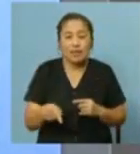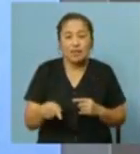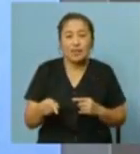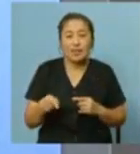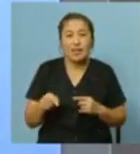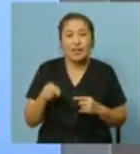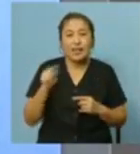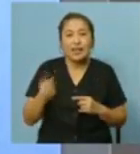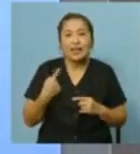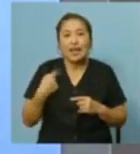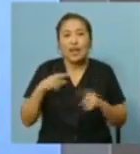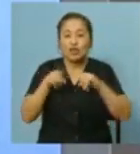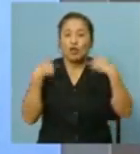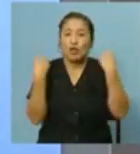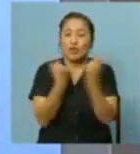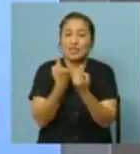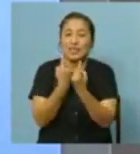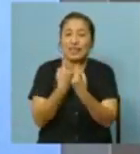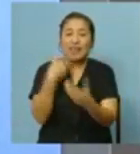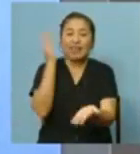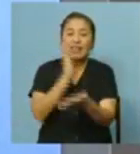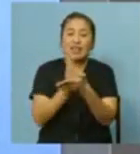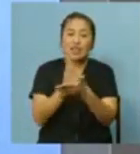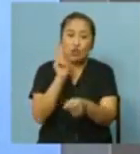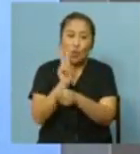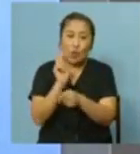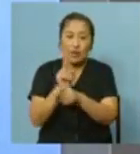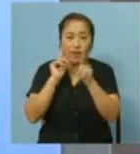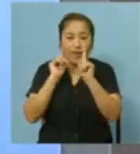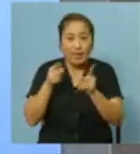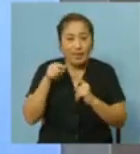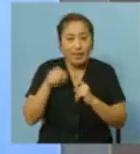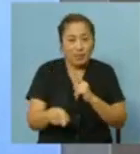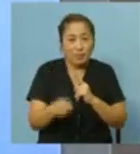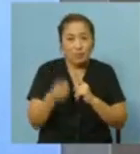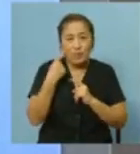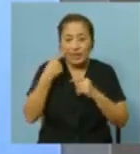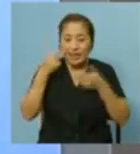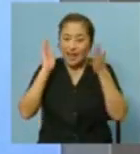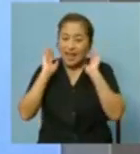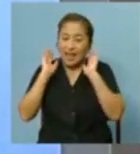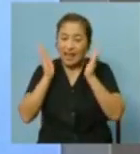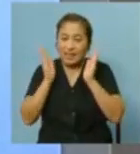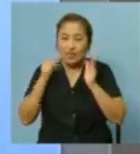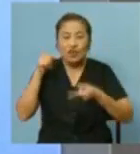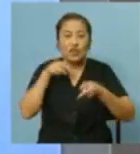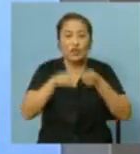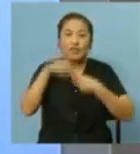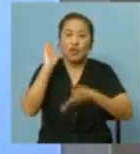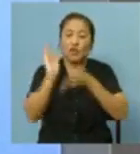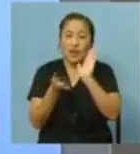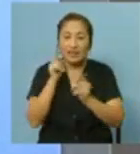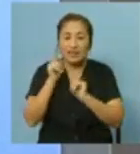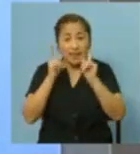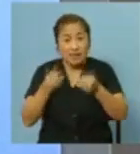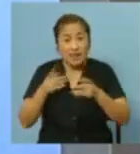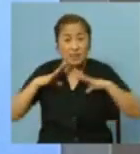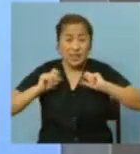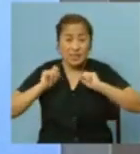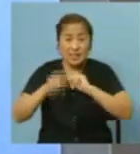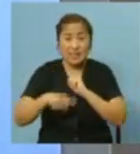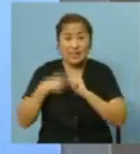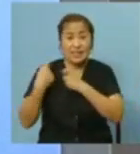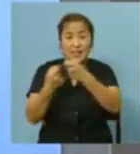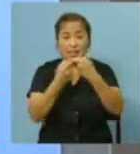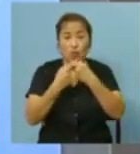las oficinas de protección de derechos también los centros de atención a las víctimas de violencia también la secretaria de